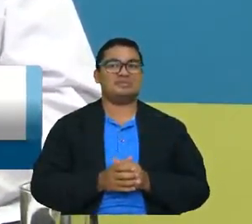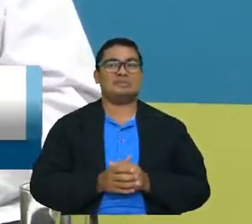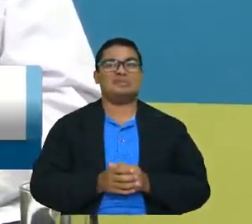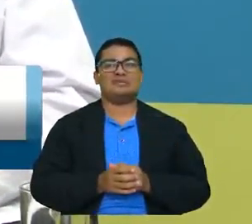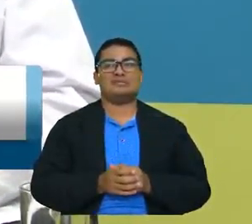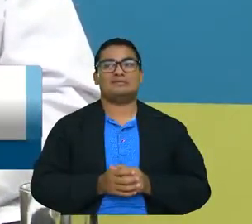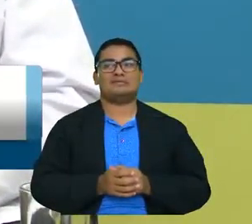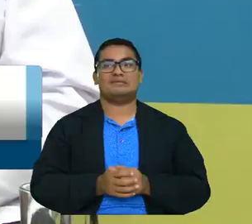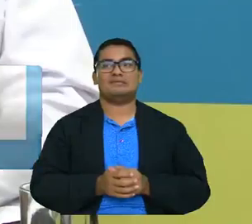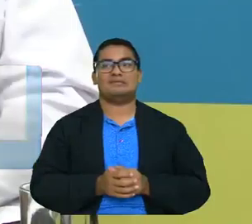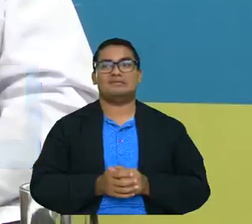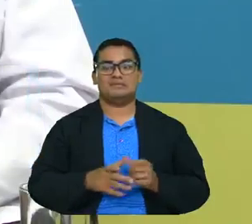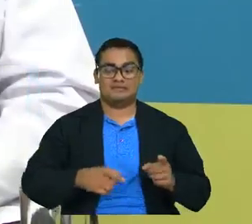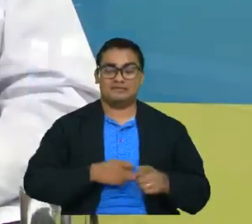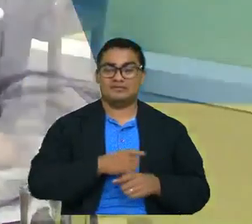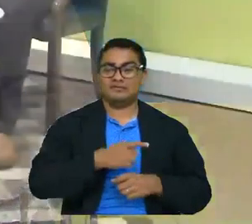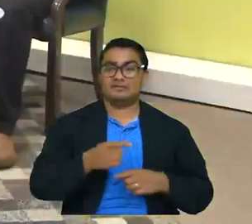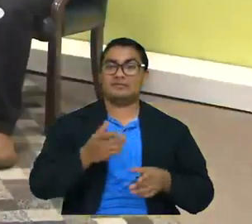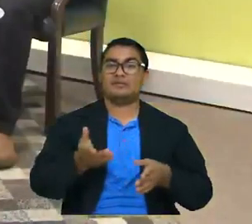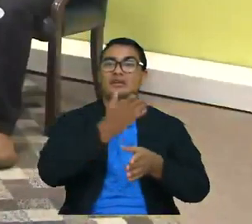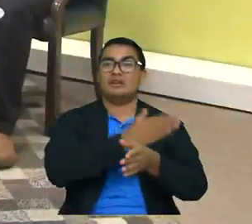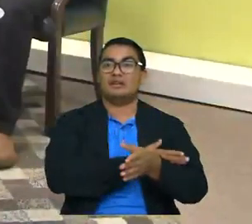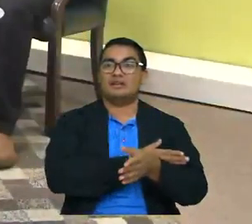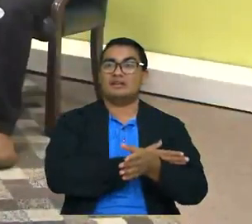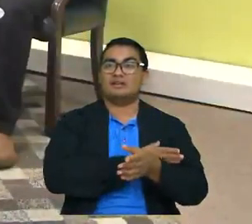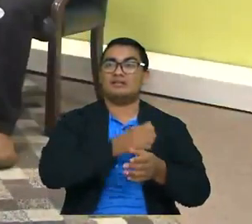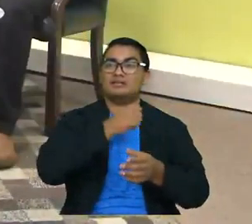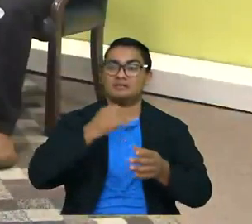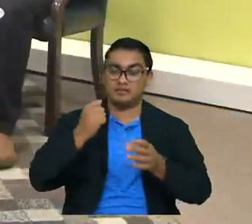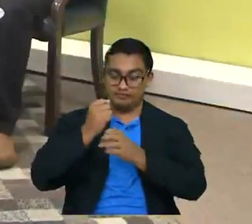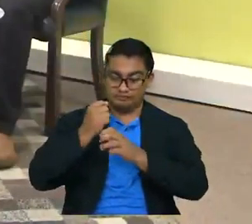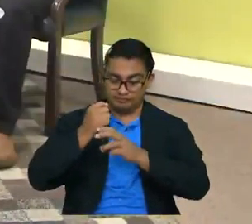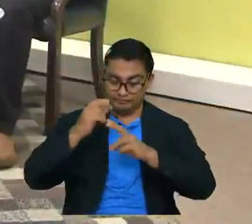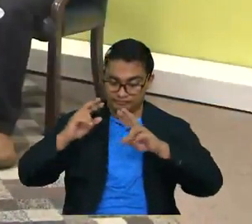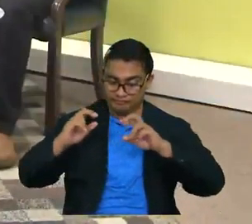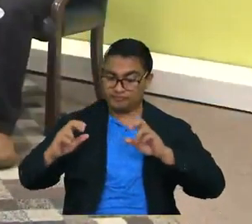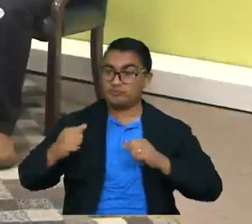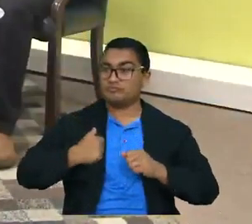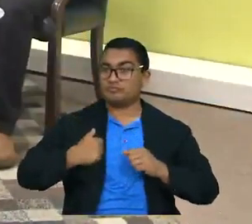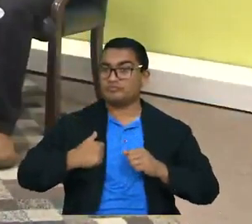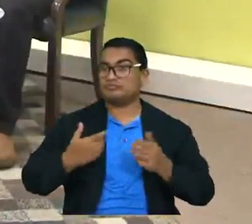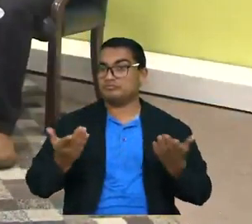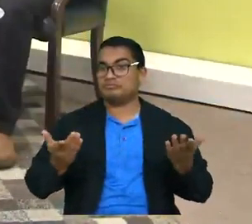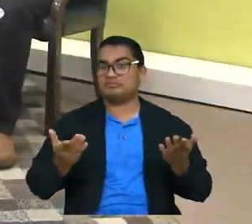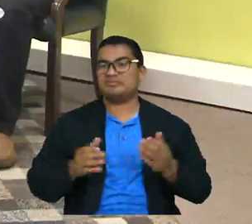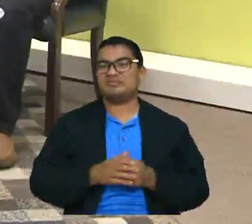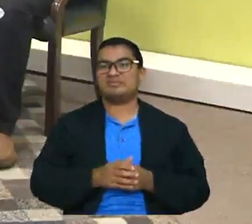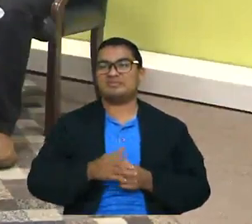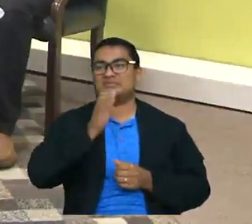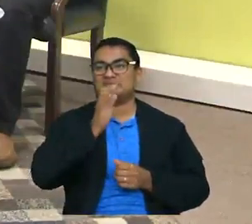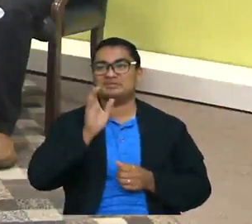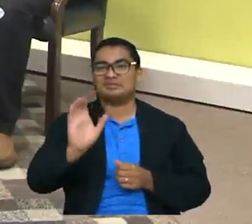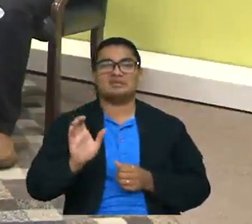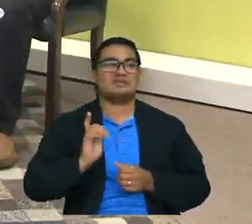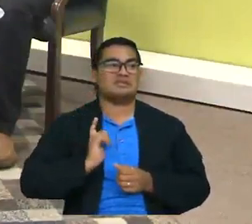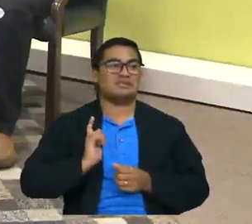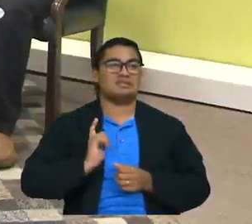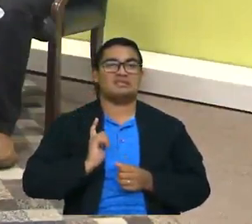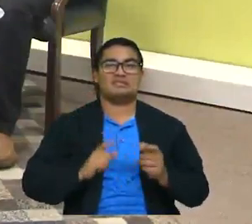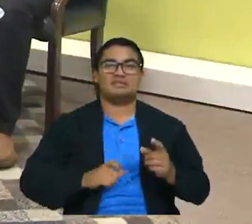el desparasitante también es necesario hacerse un examen de ese. Es para ir al punto, es decir, si el niño tiene